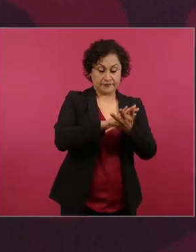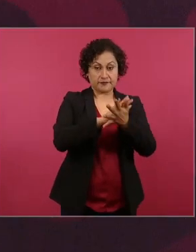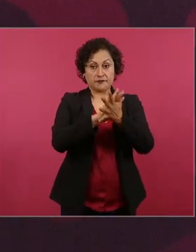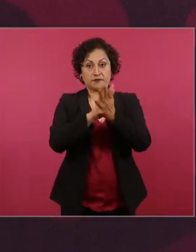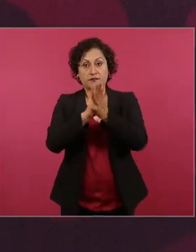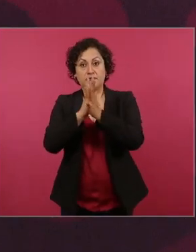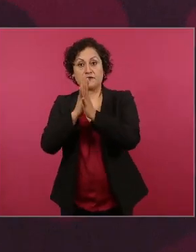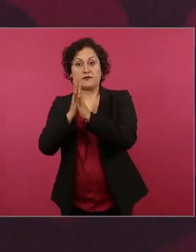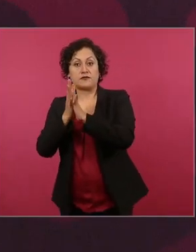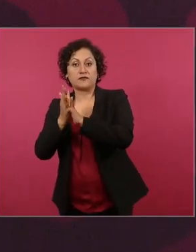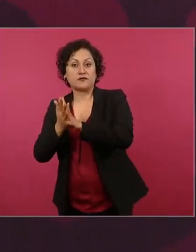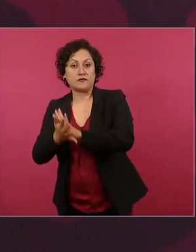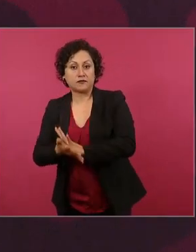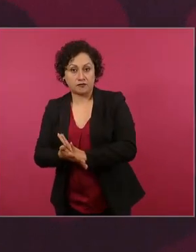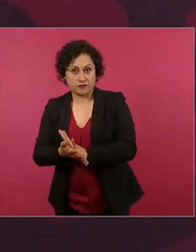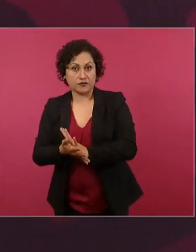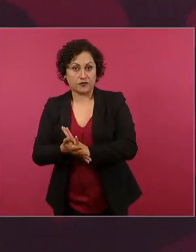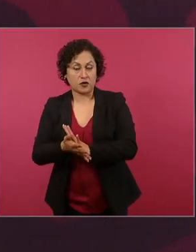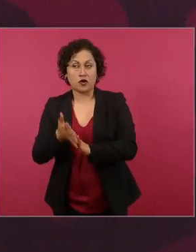que